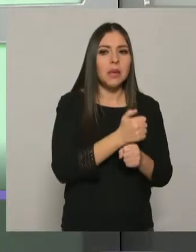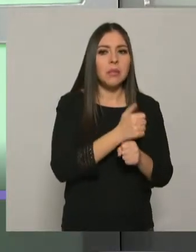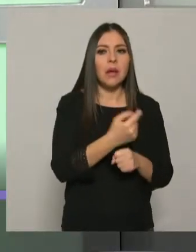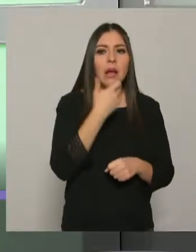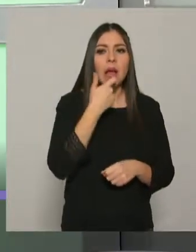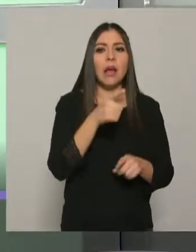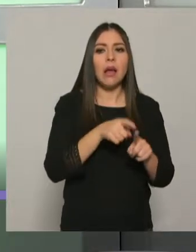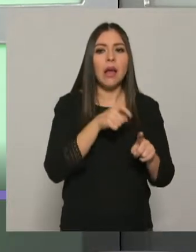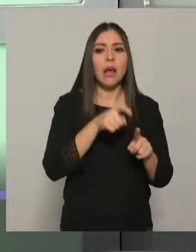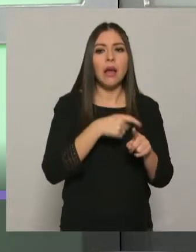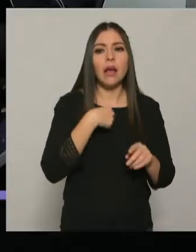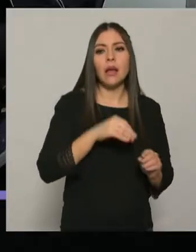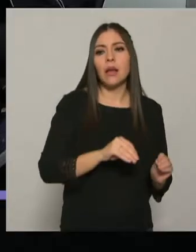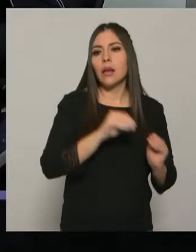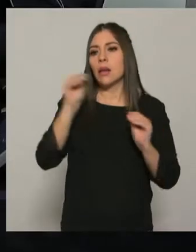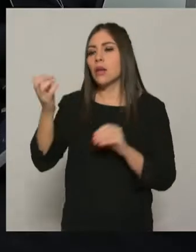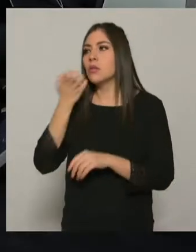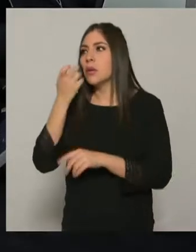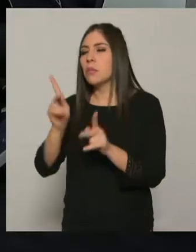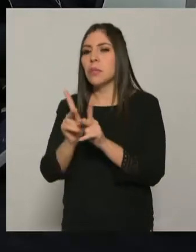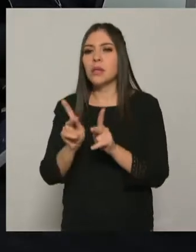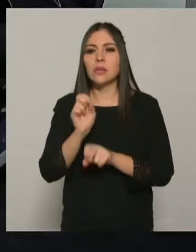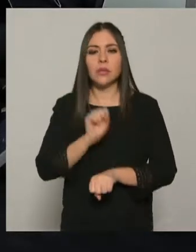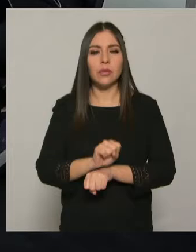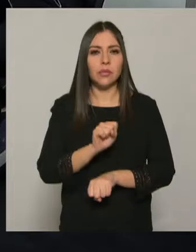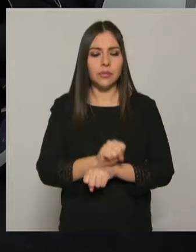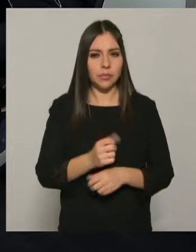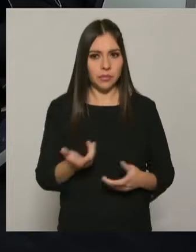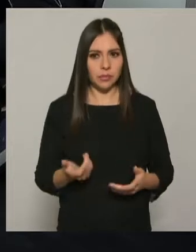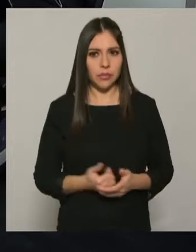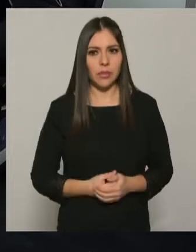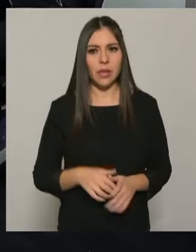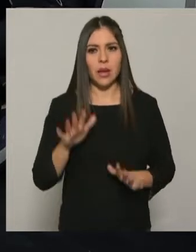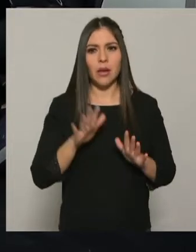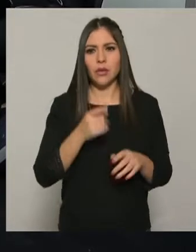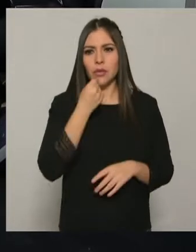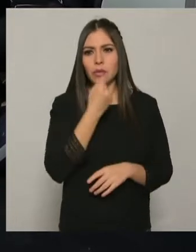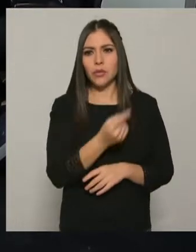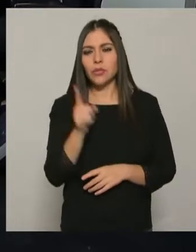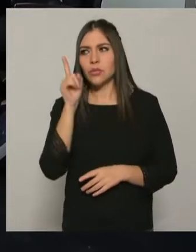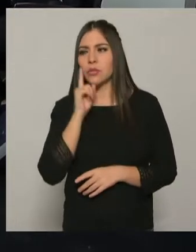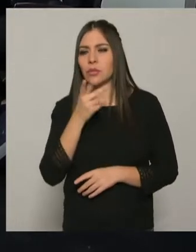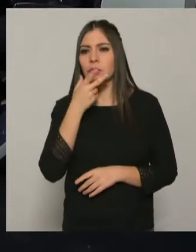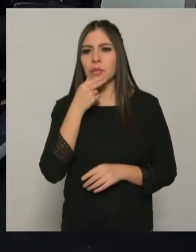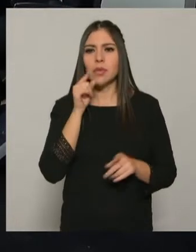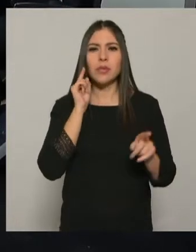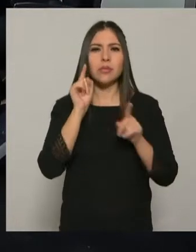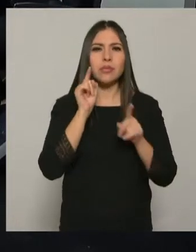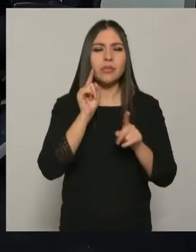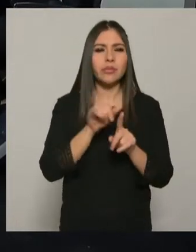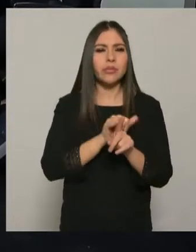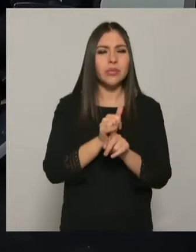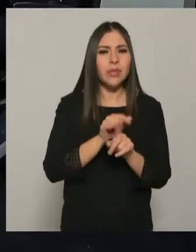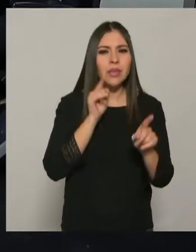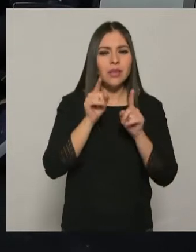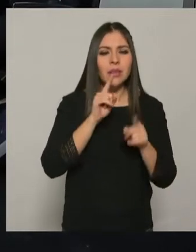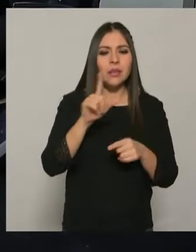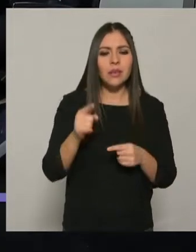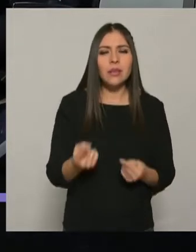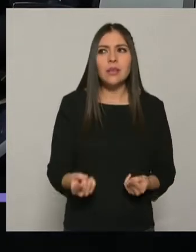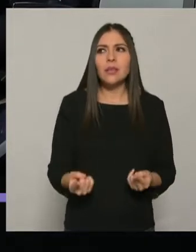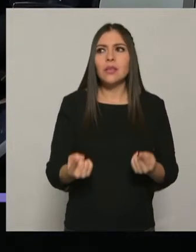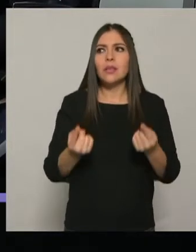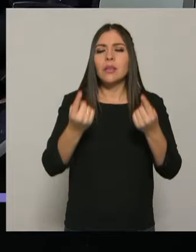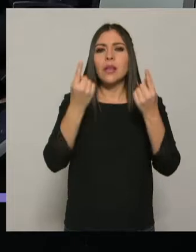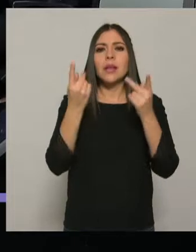burlaban de mí. Claro, bueno, además, ¿qué pasa en las mentes de estos niños que se hacen bullying o niñas que hacen bullying? Porque crecen y en sus escuelas y en sus trabajos repiten pero es que